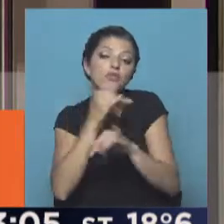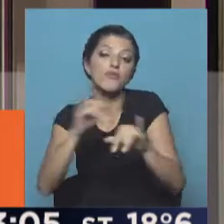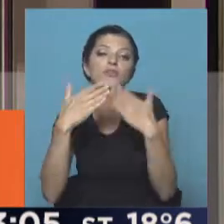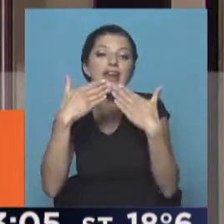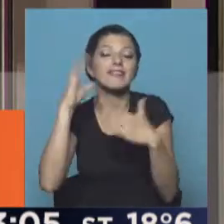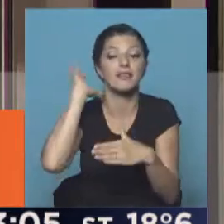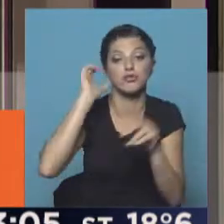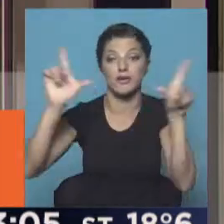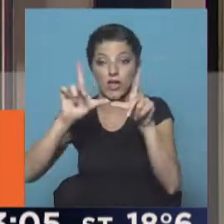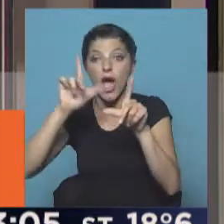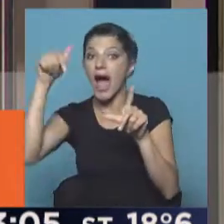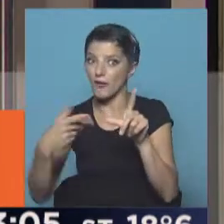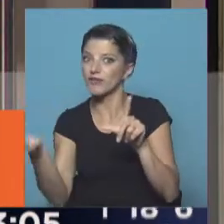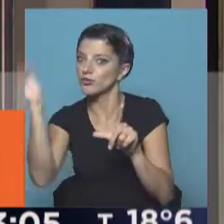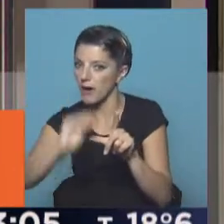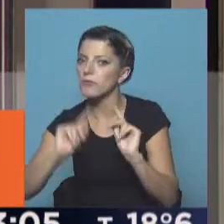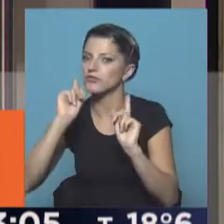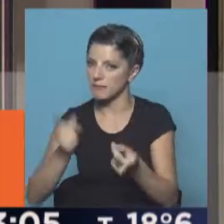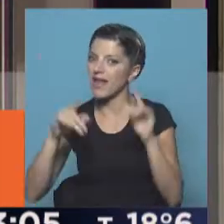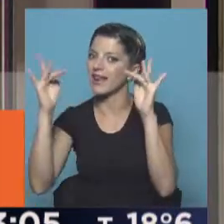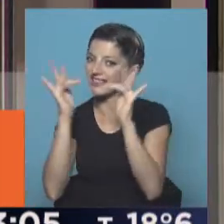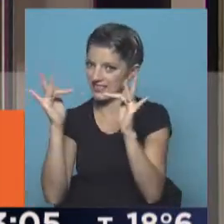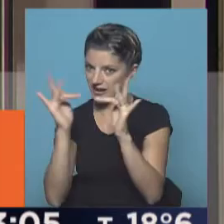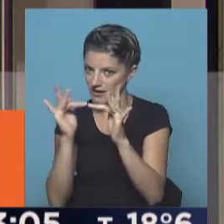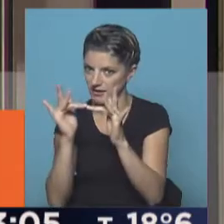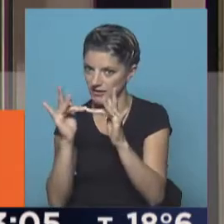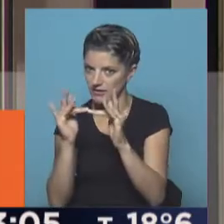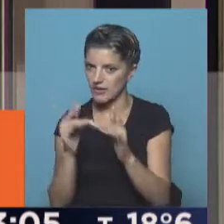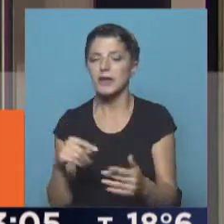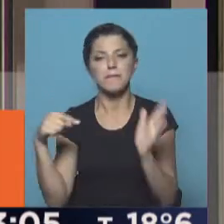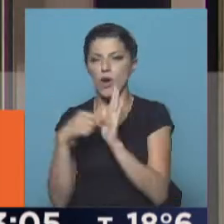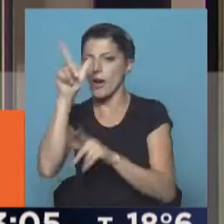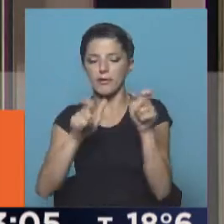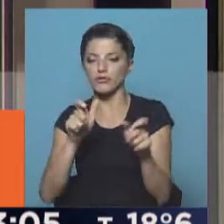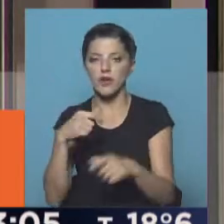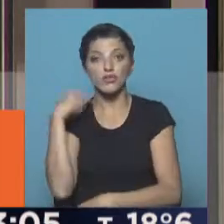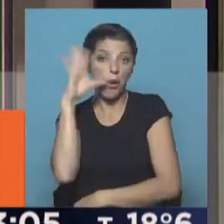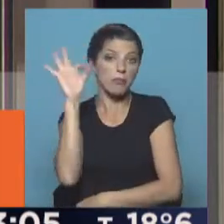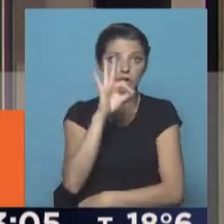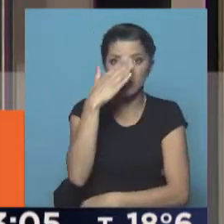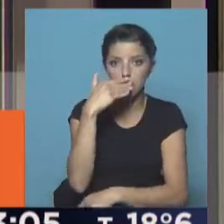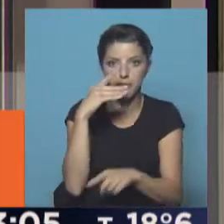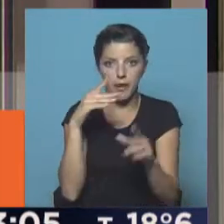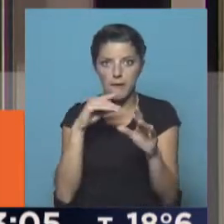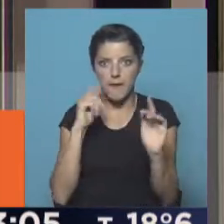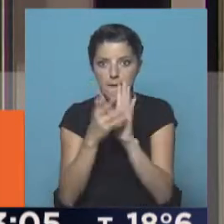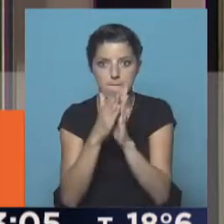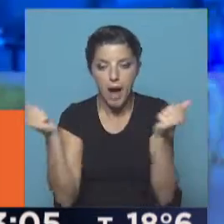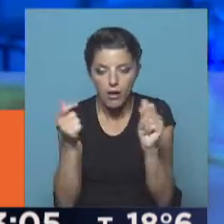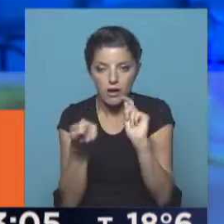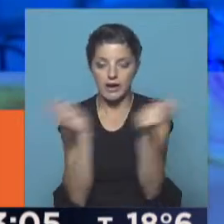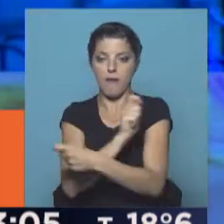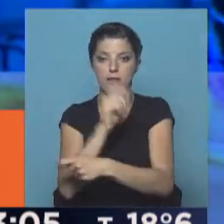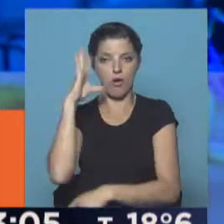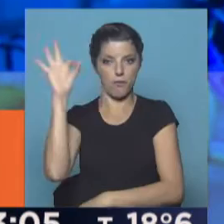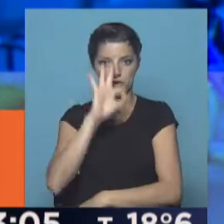sumar las redes sociales. La gente no cambia demasiado pronto de opinión y eso tal vez no se puede percibir como pulso. Bueno, toda